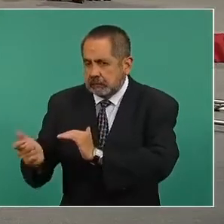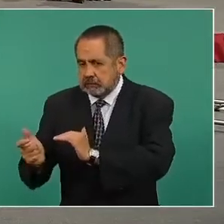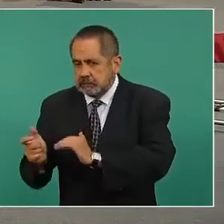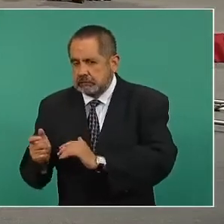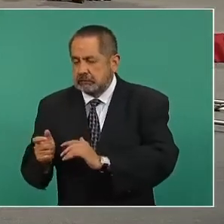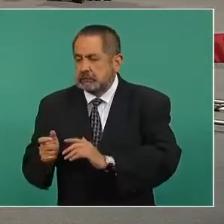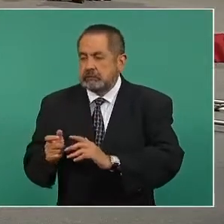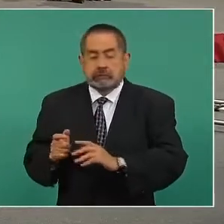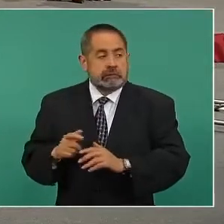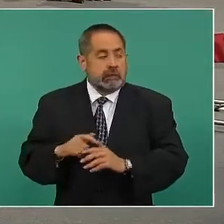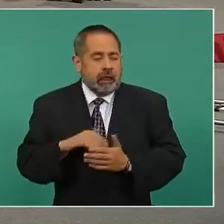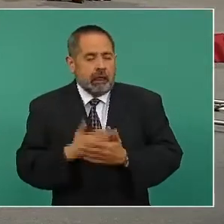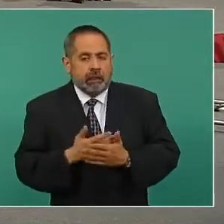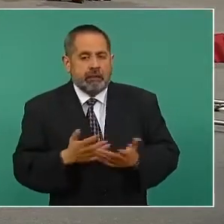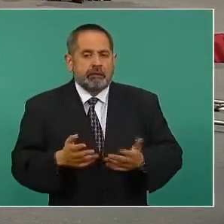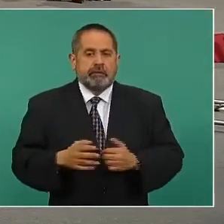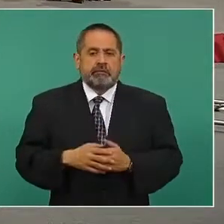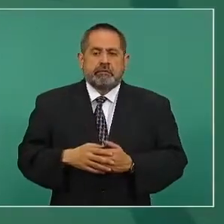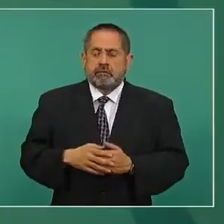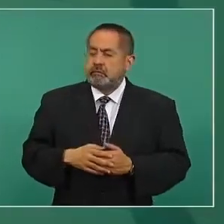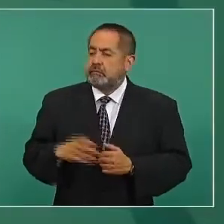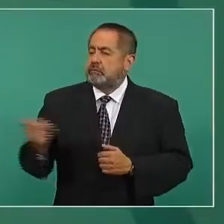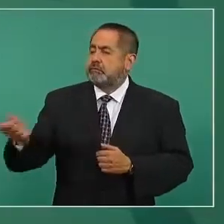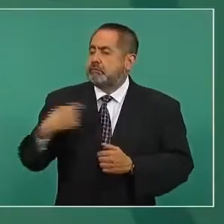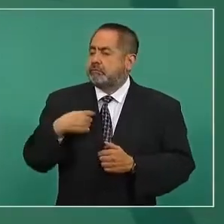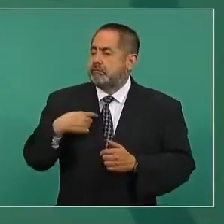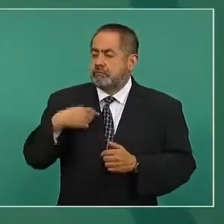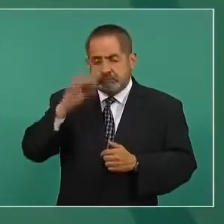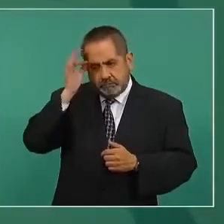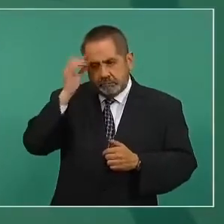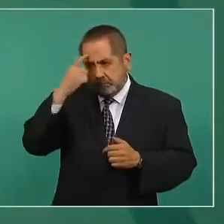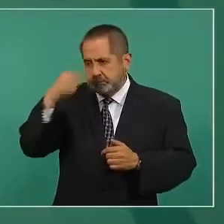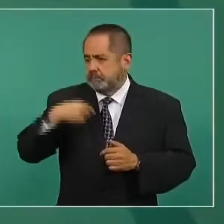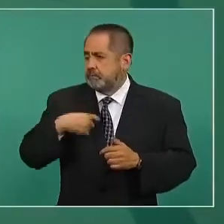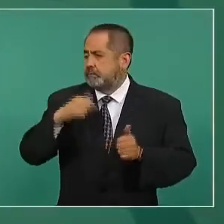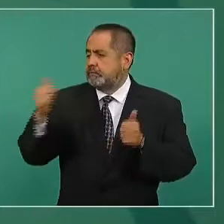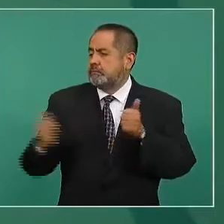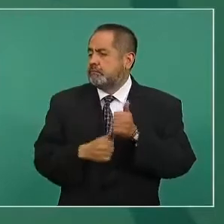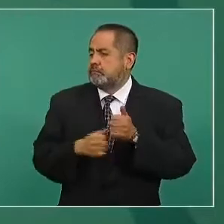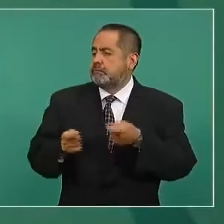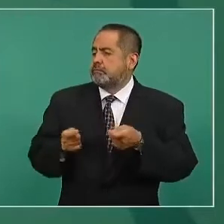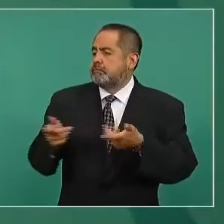los convertían hasta en sus empleados